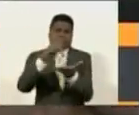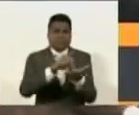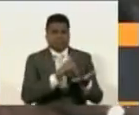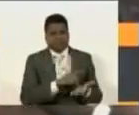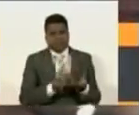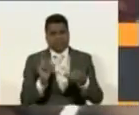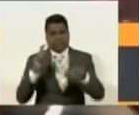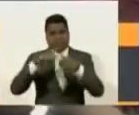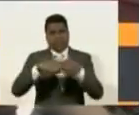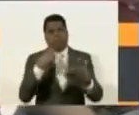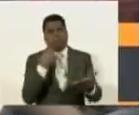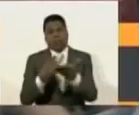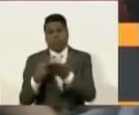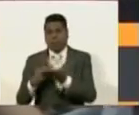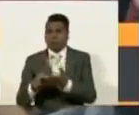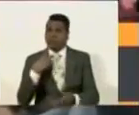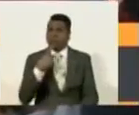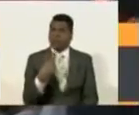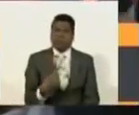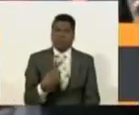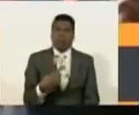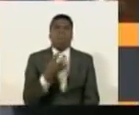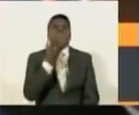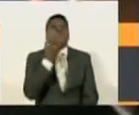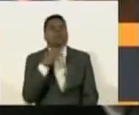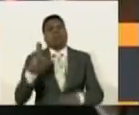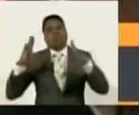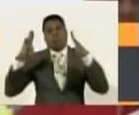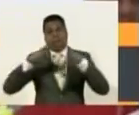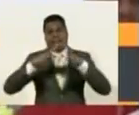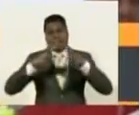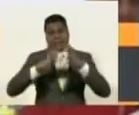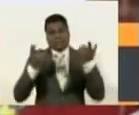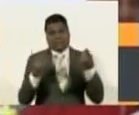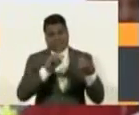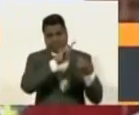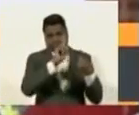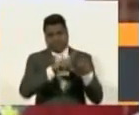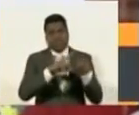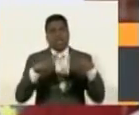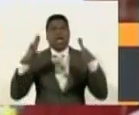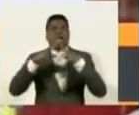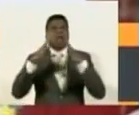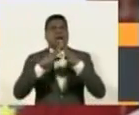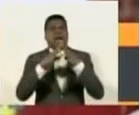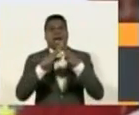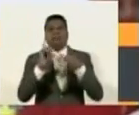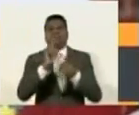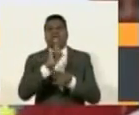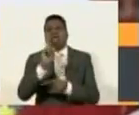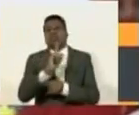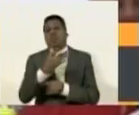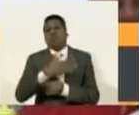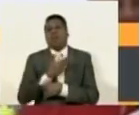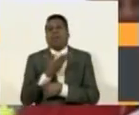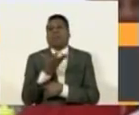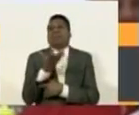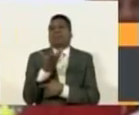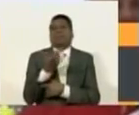Yo he propuesto y digo, el tema de la vivienda. La vivienda no puede ser objeto de una transacción